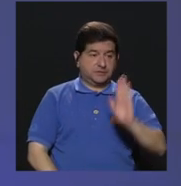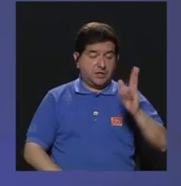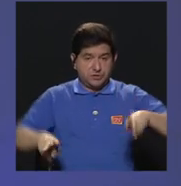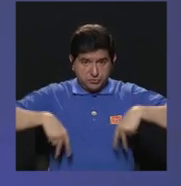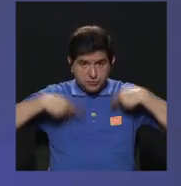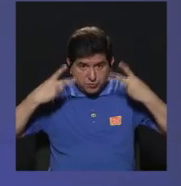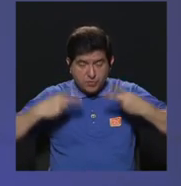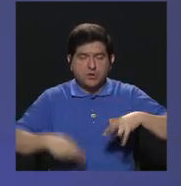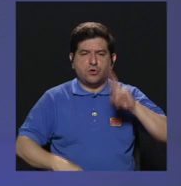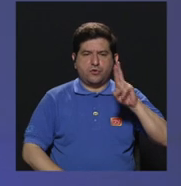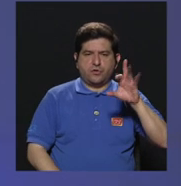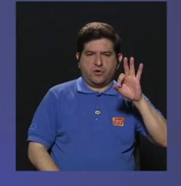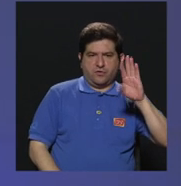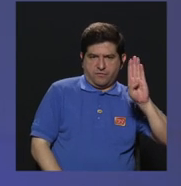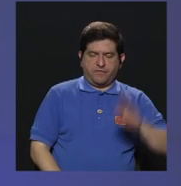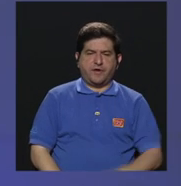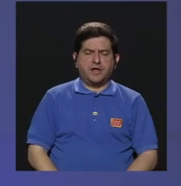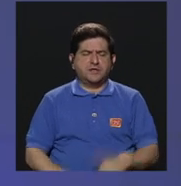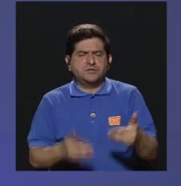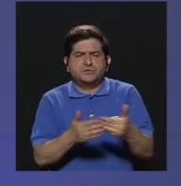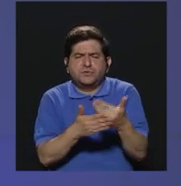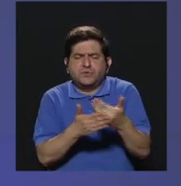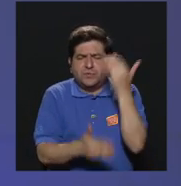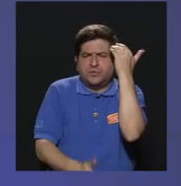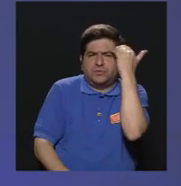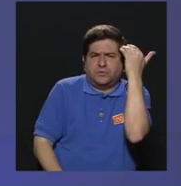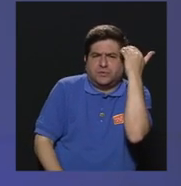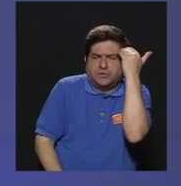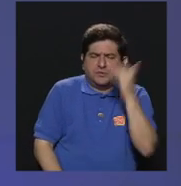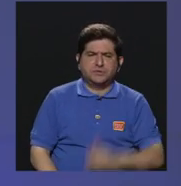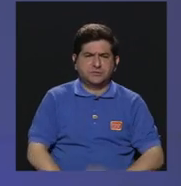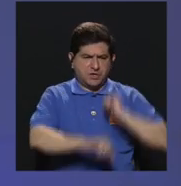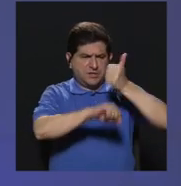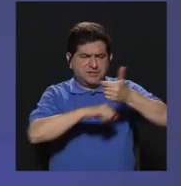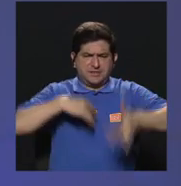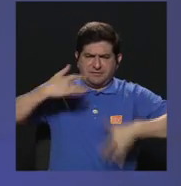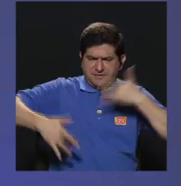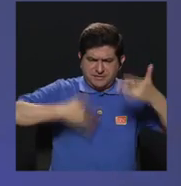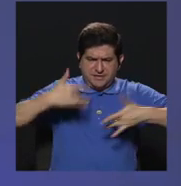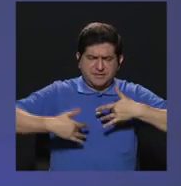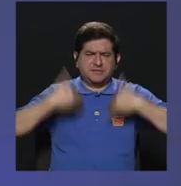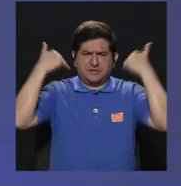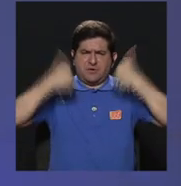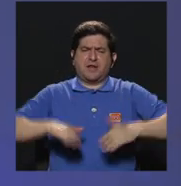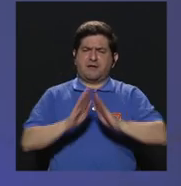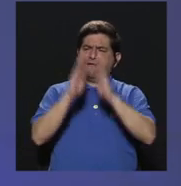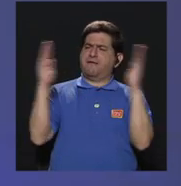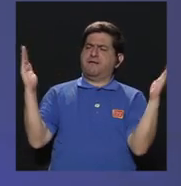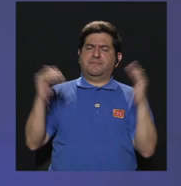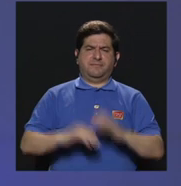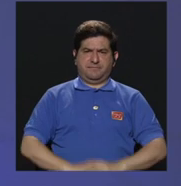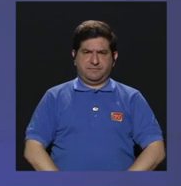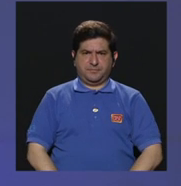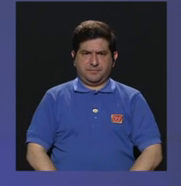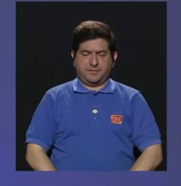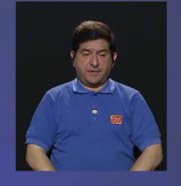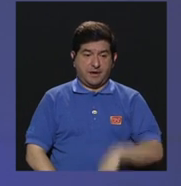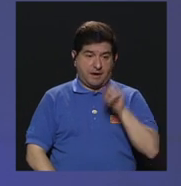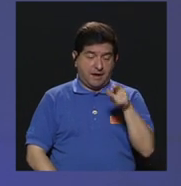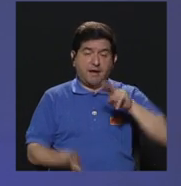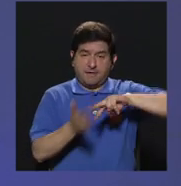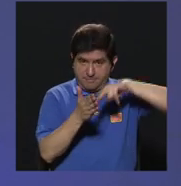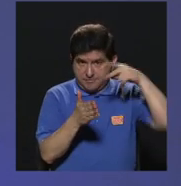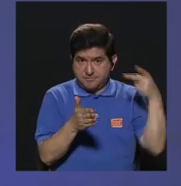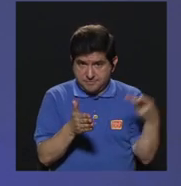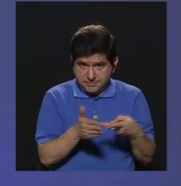vida, don Rodrigo se encargó de renovar la conciencia, de formar una sensibilidad humana muy amplia, la cual lo ha